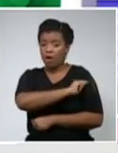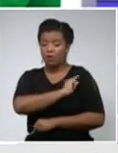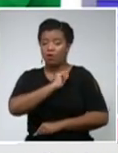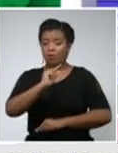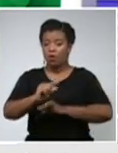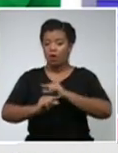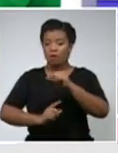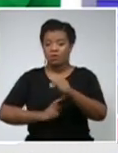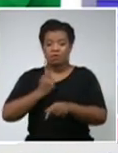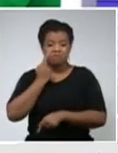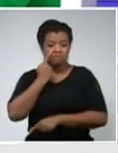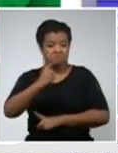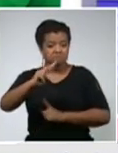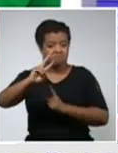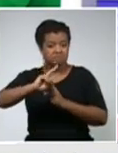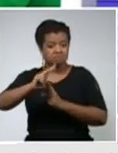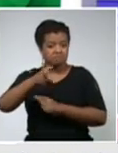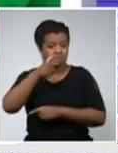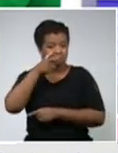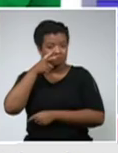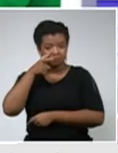viendo en muchos territorios.